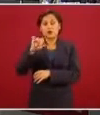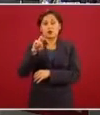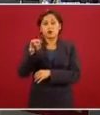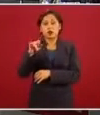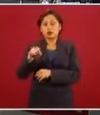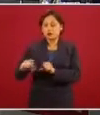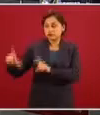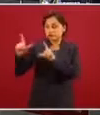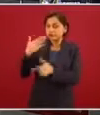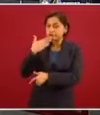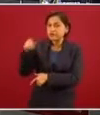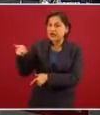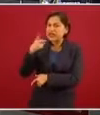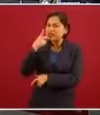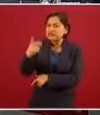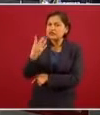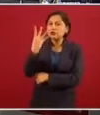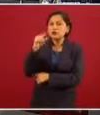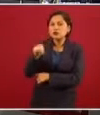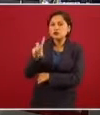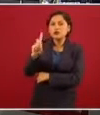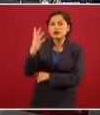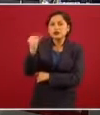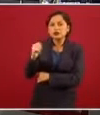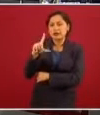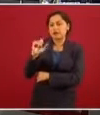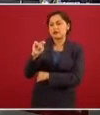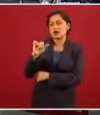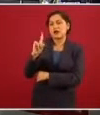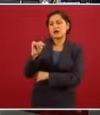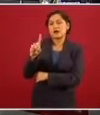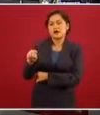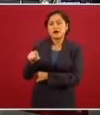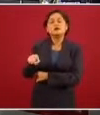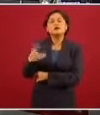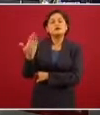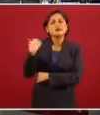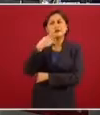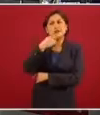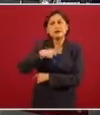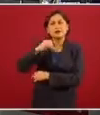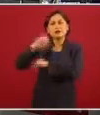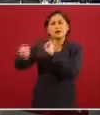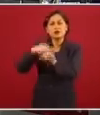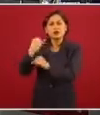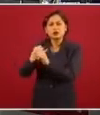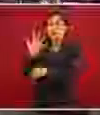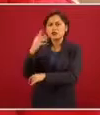gráfica. Dice 4.39 la letalidad y mencionó hace un ratito que a nivel internacional es